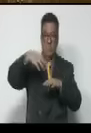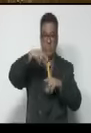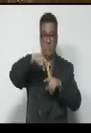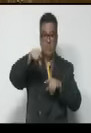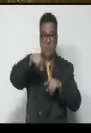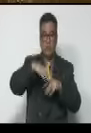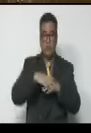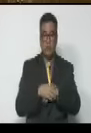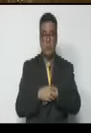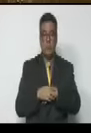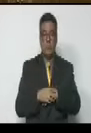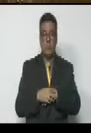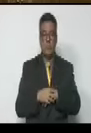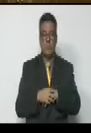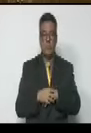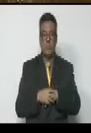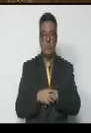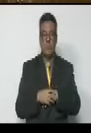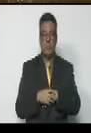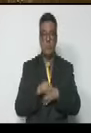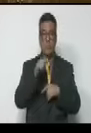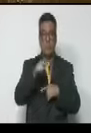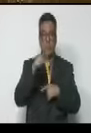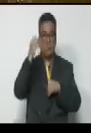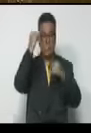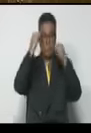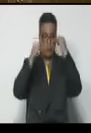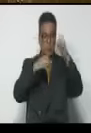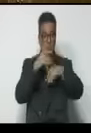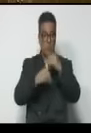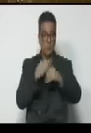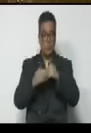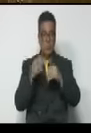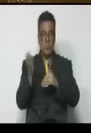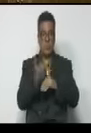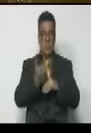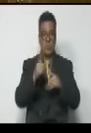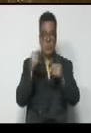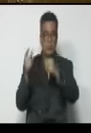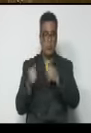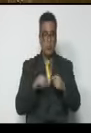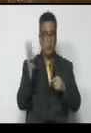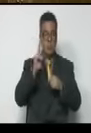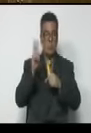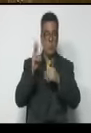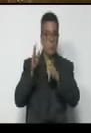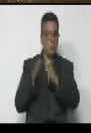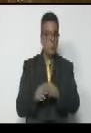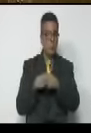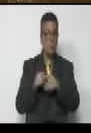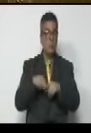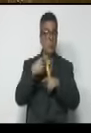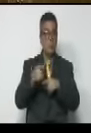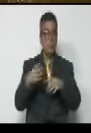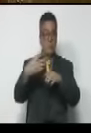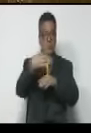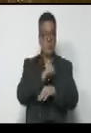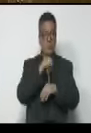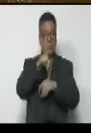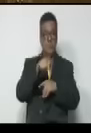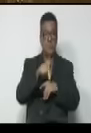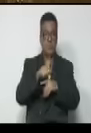región en su trillada estrategia de hacerle daño a la economía venezolana para conseguir